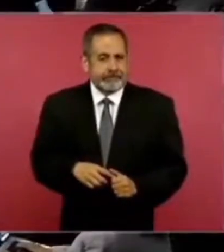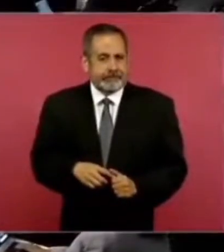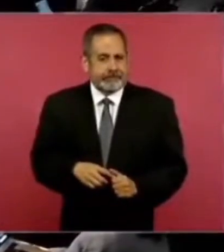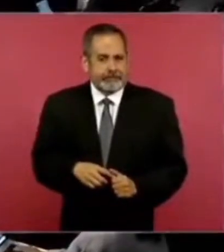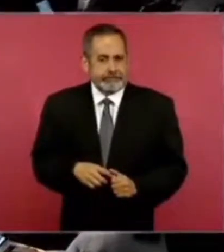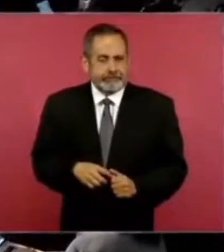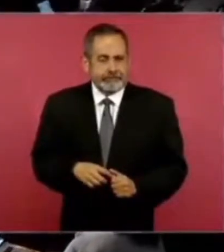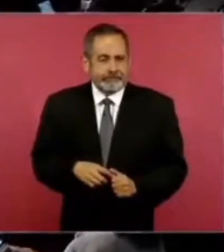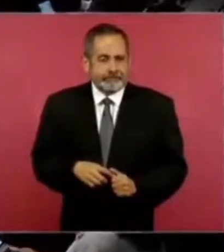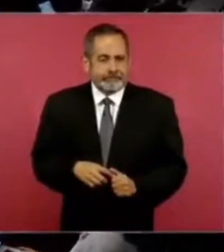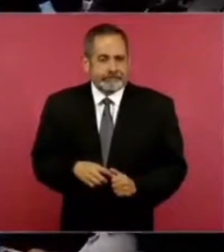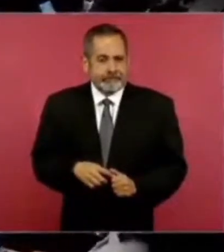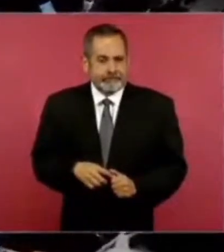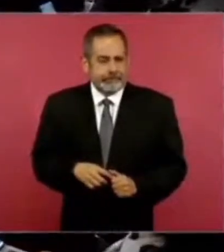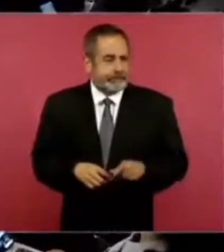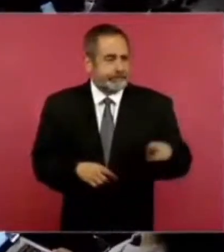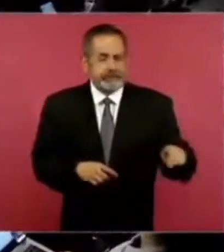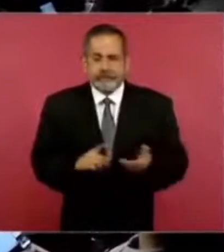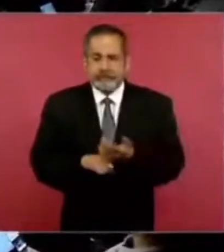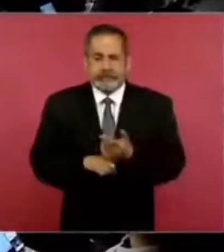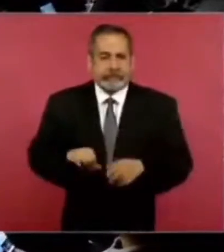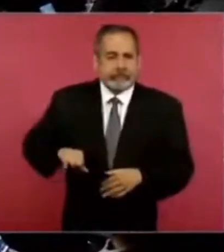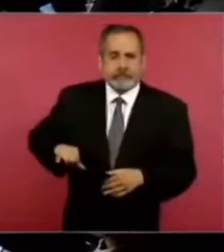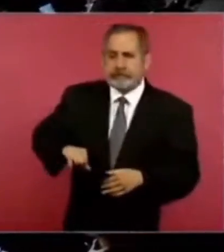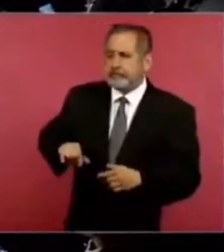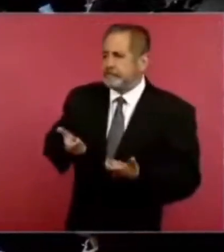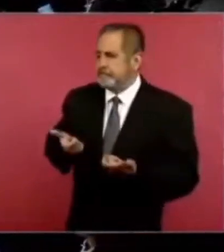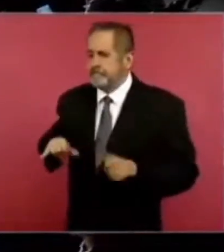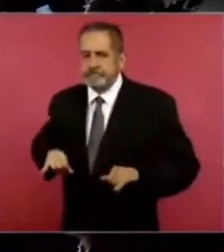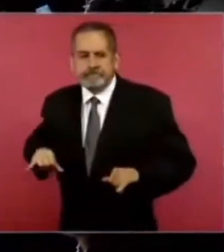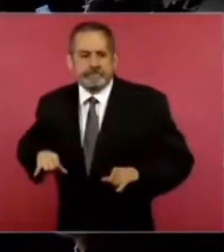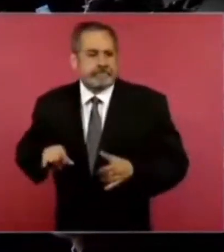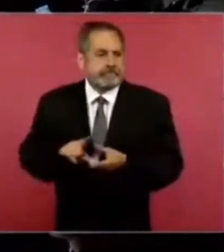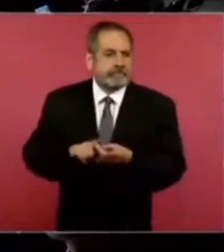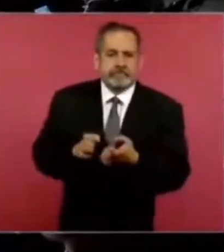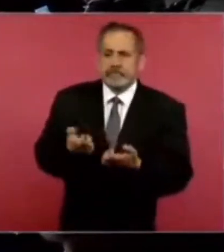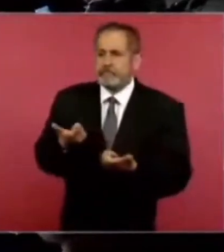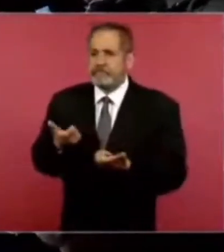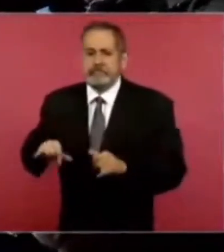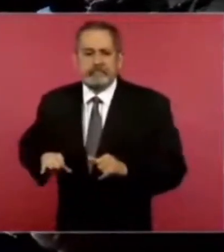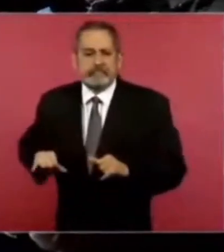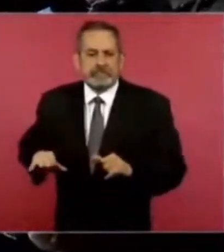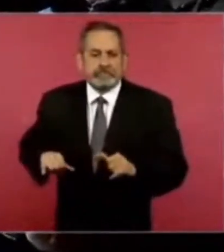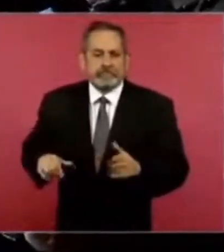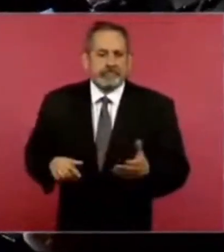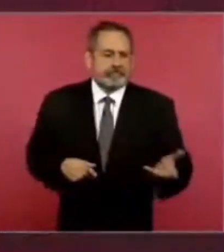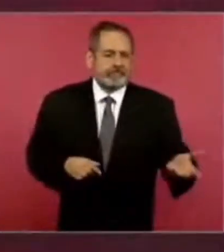rescate. Desde entonces, estamos hablando del rescate